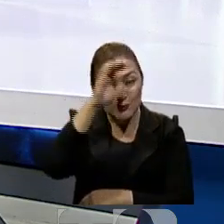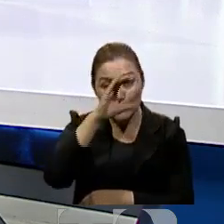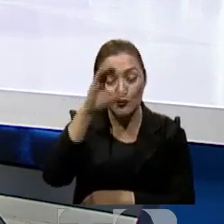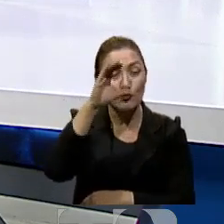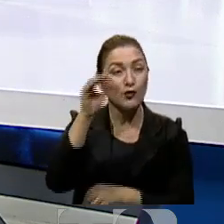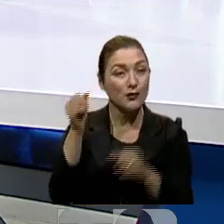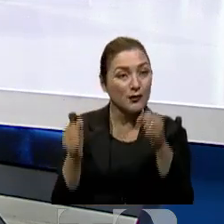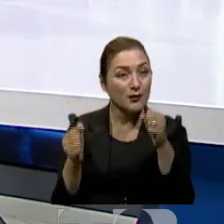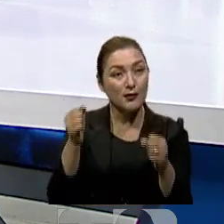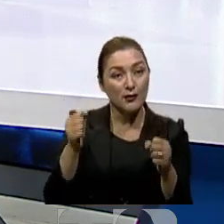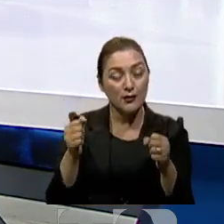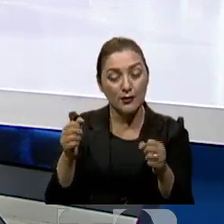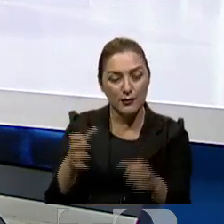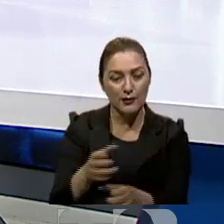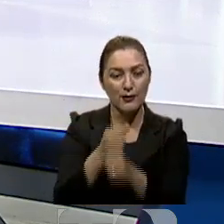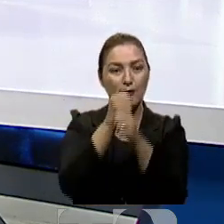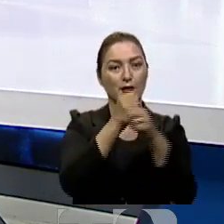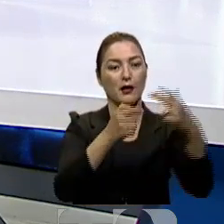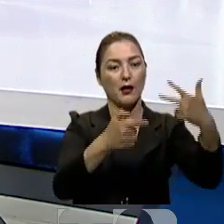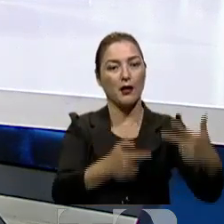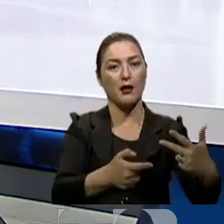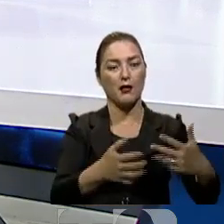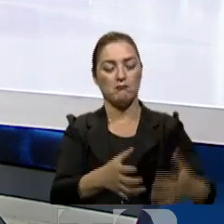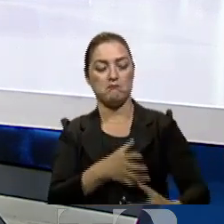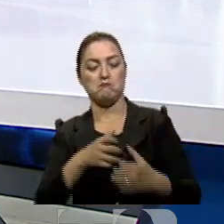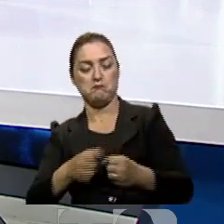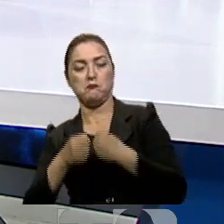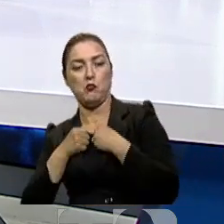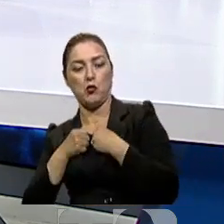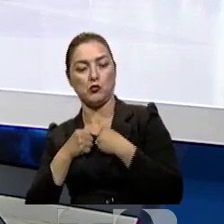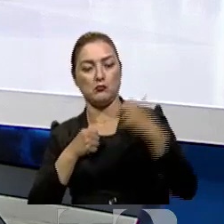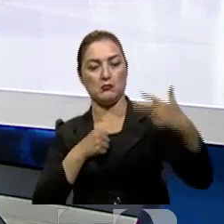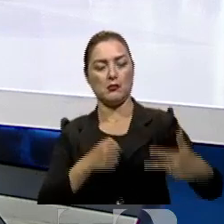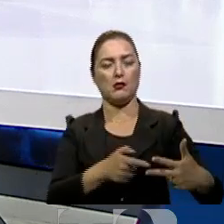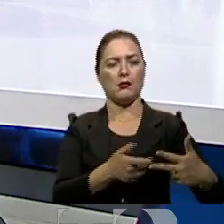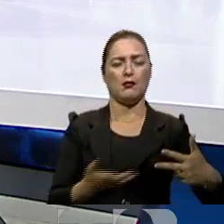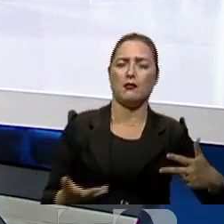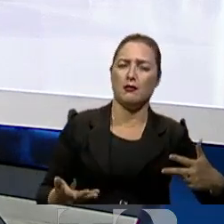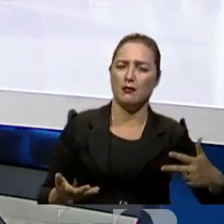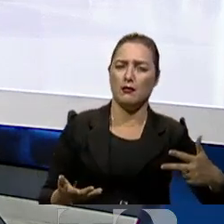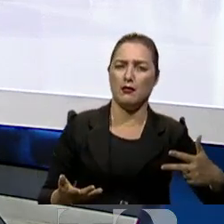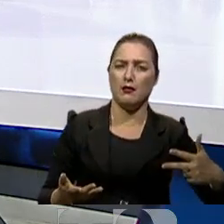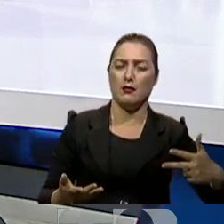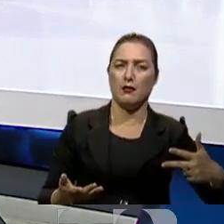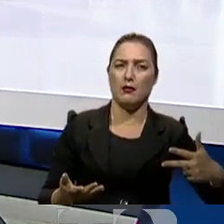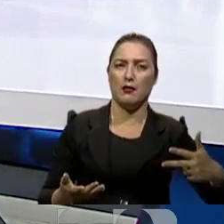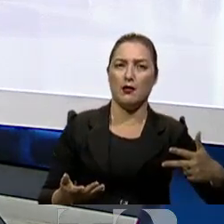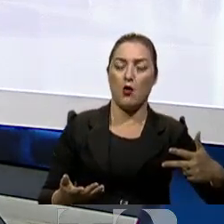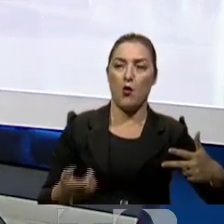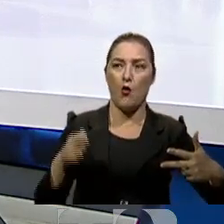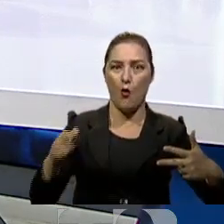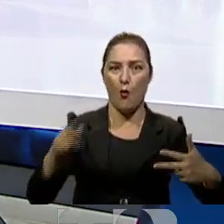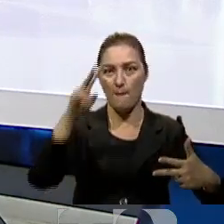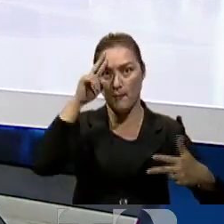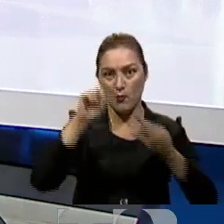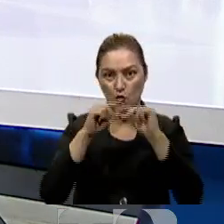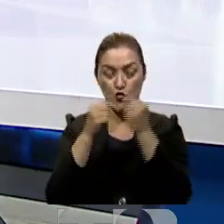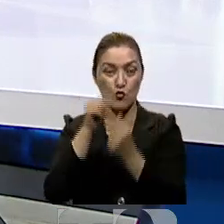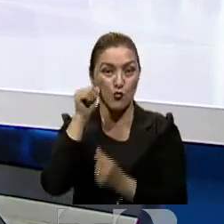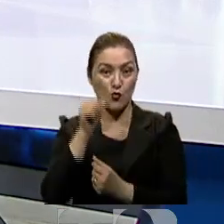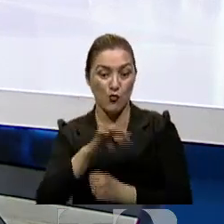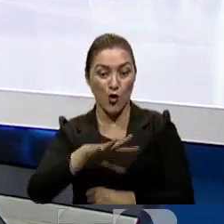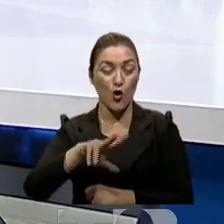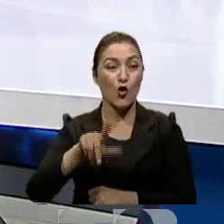los vehículos, los recupera, se queda con los vehículos? ¿O es la policía que está detrás de estos robos? Hay una porque red es algo ahí.